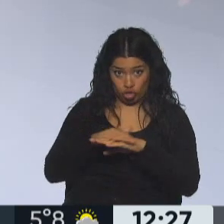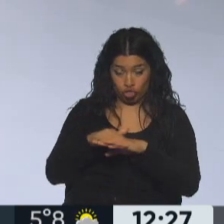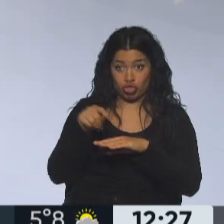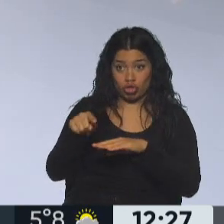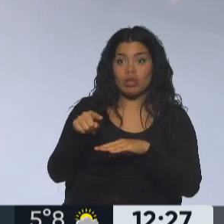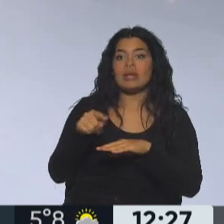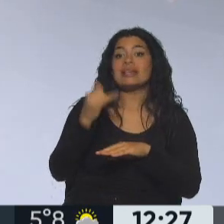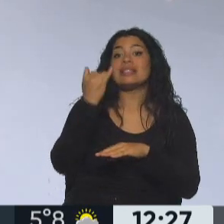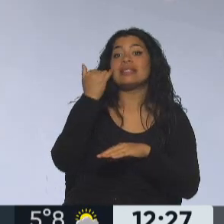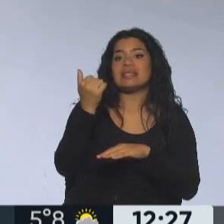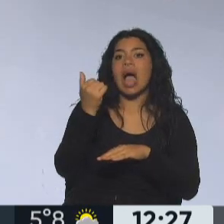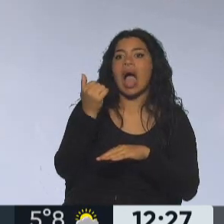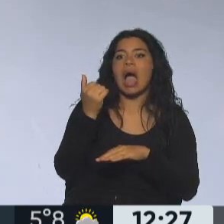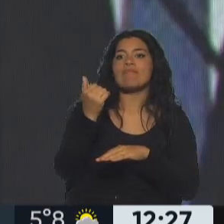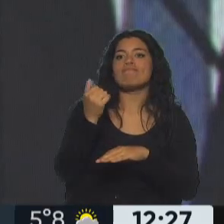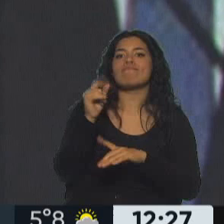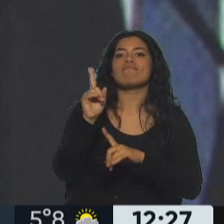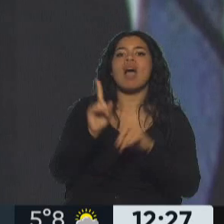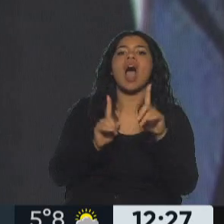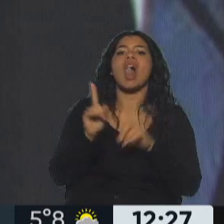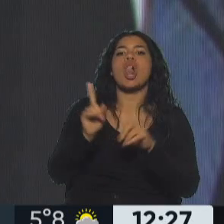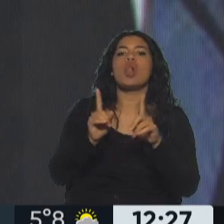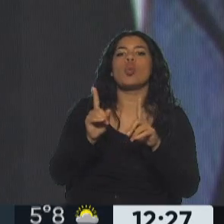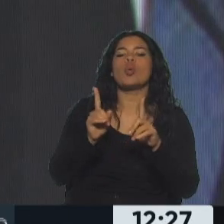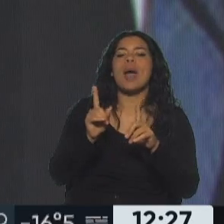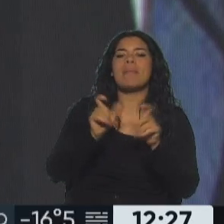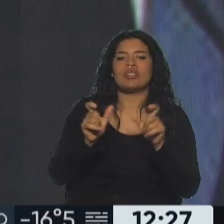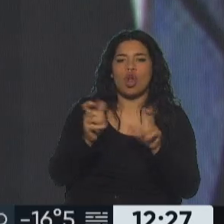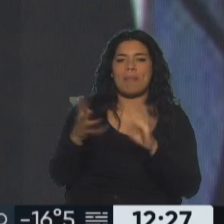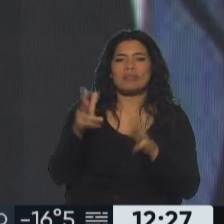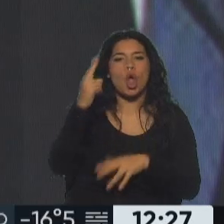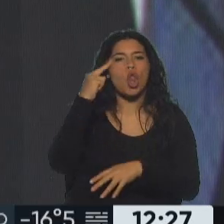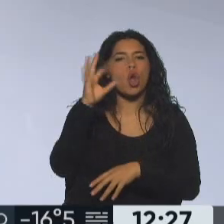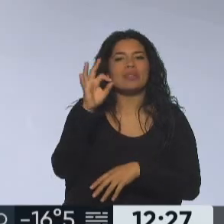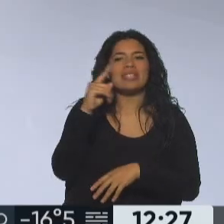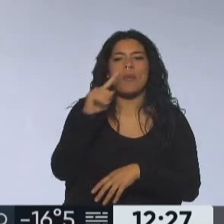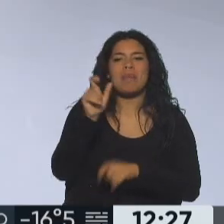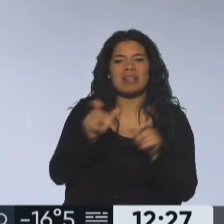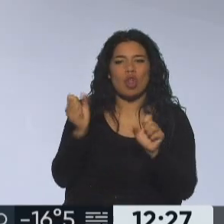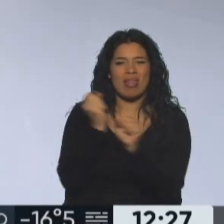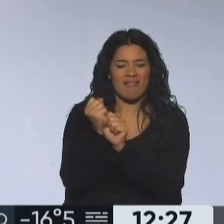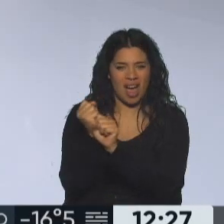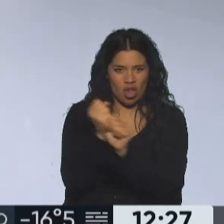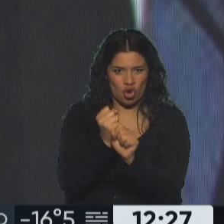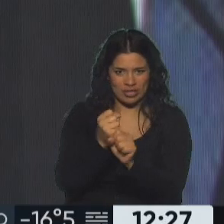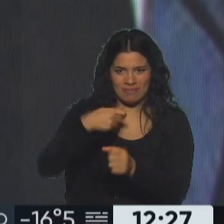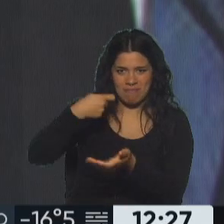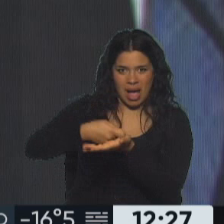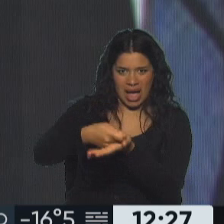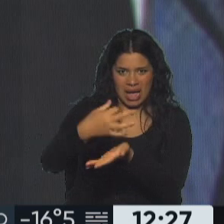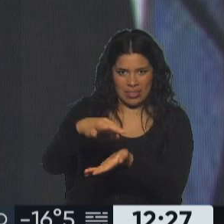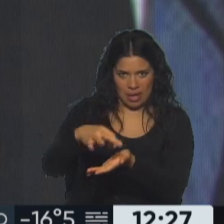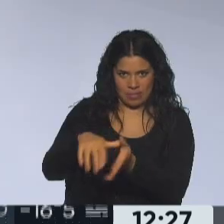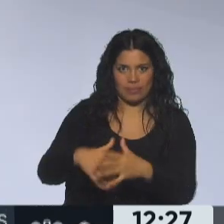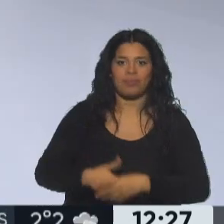más que alcanzados por el impuesto alrededor de 900.000 trabajadores. Algunos dicen la presión es 890.000. Sí, exacto.